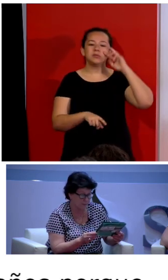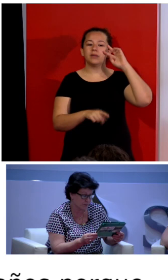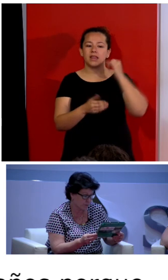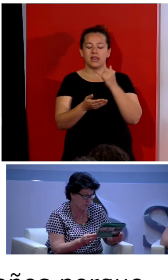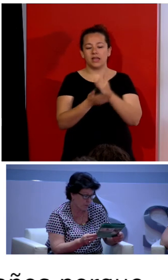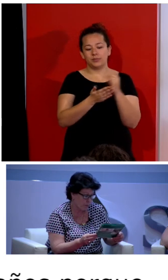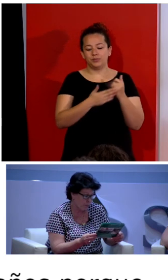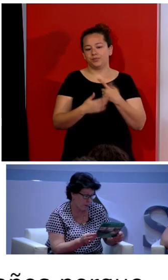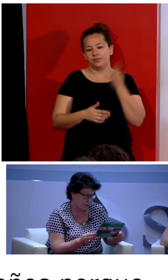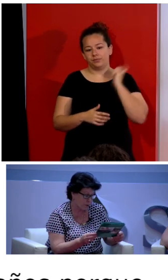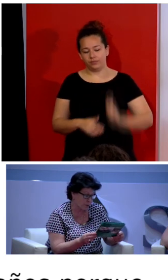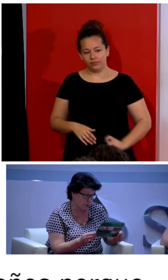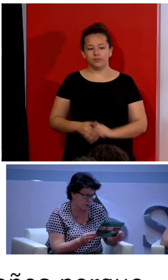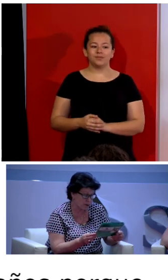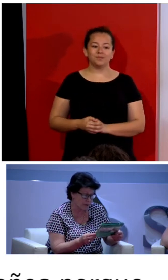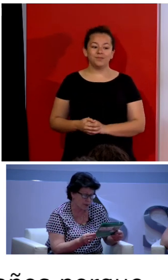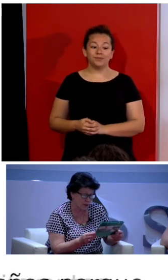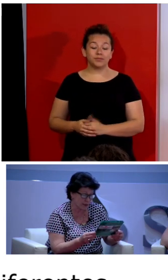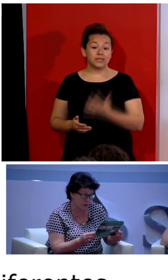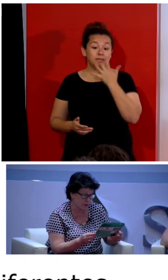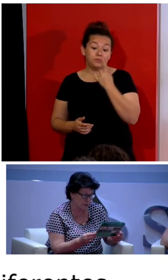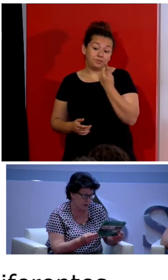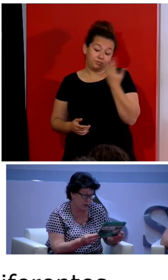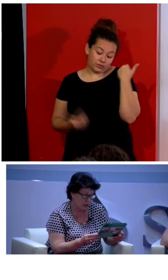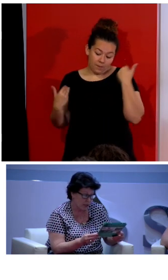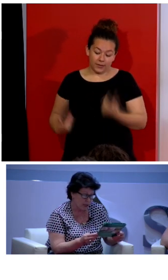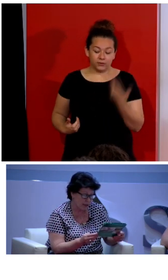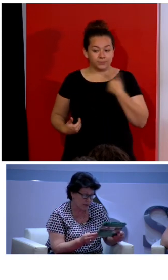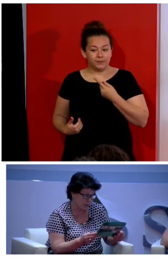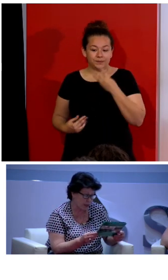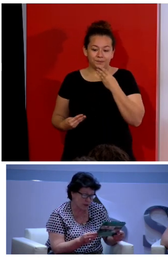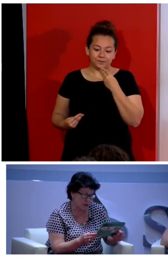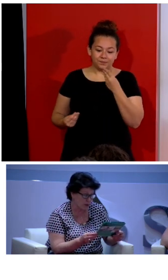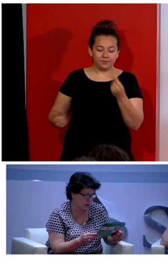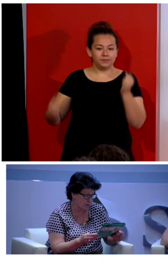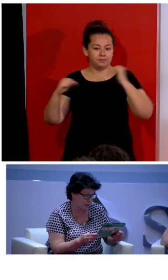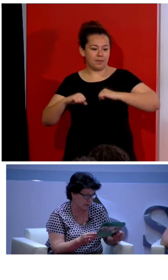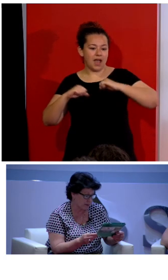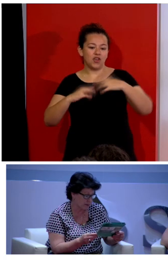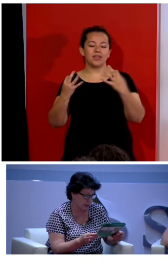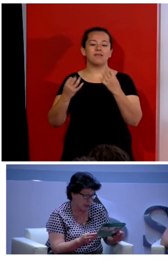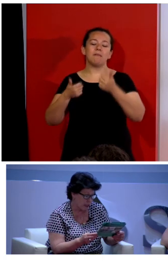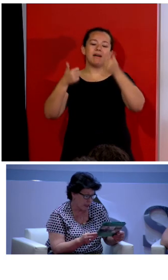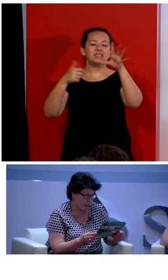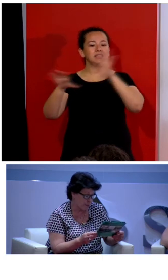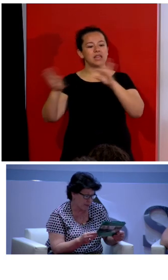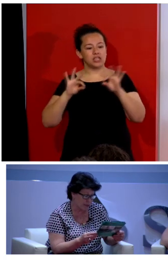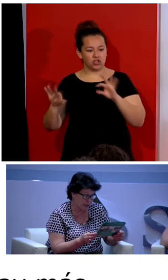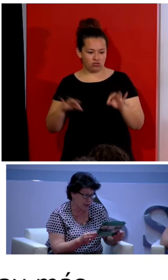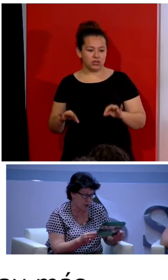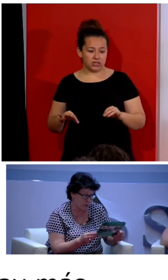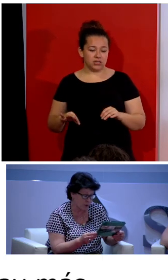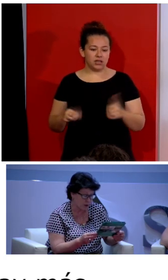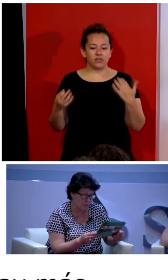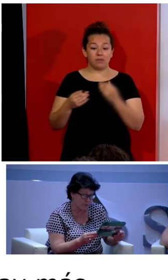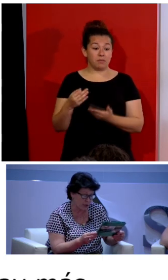profesionales. Cuando uno se va haciendo mayor, hay más decisiones que tomar. El presentarse